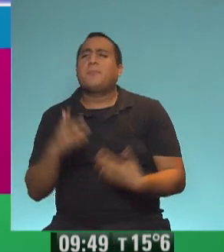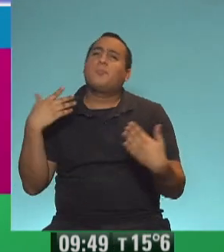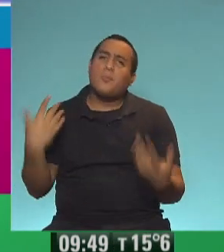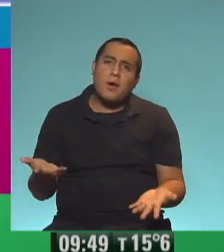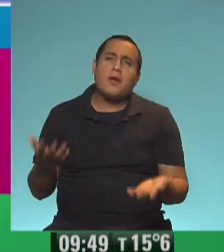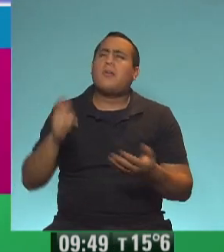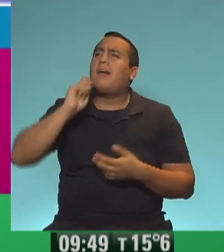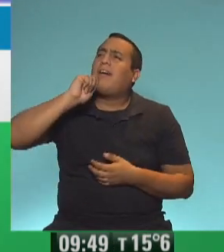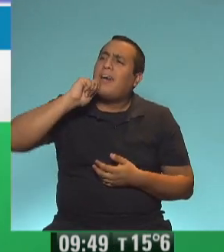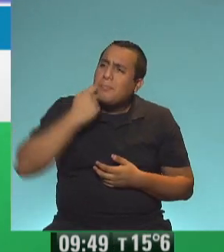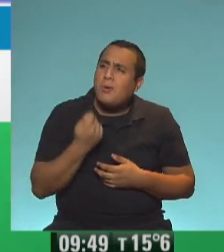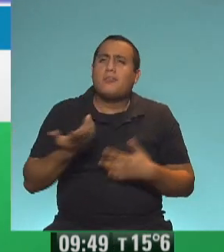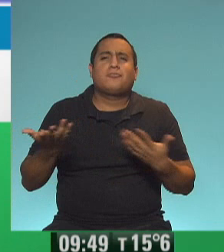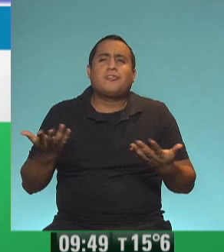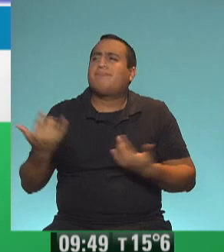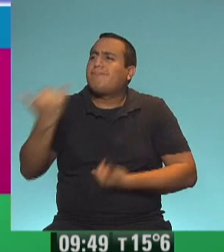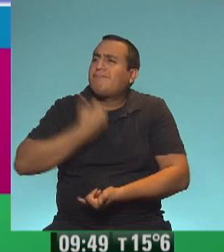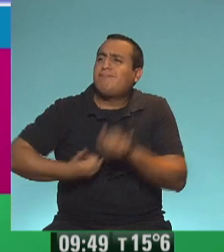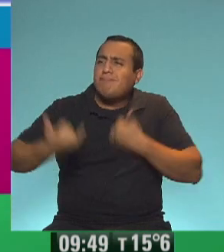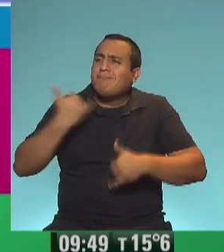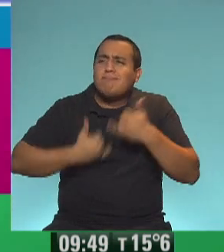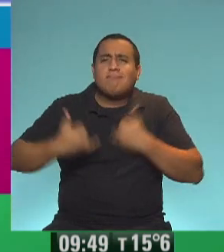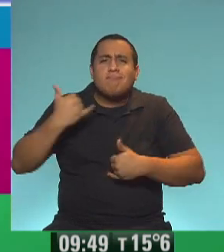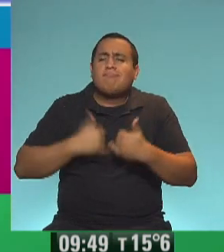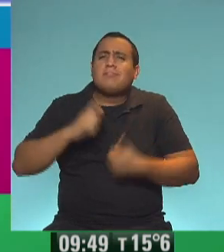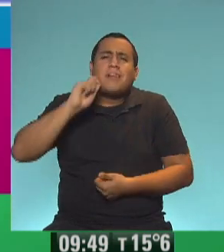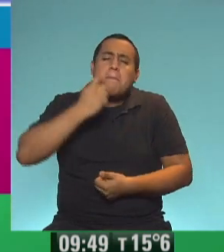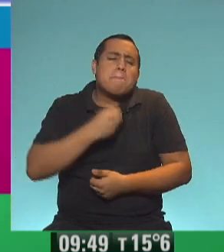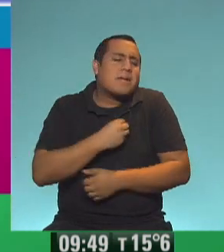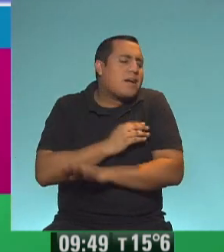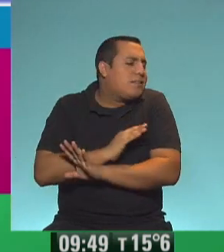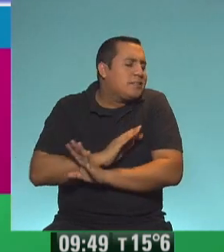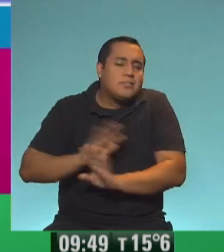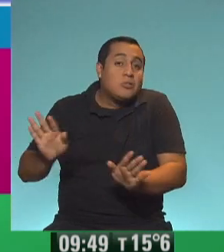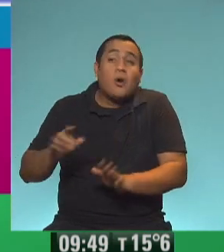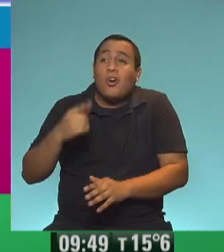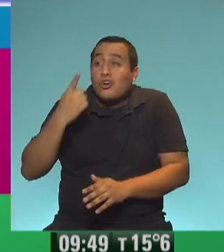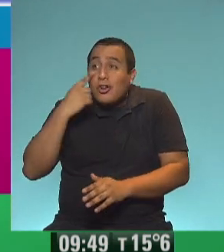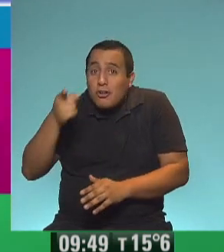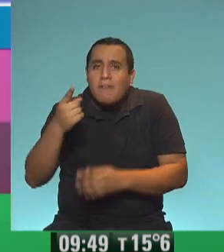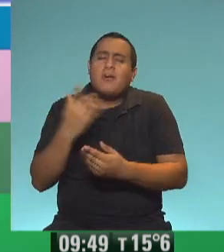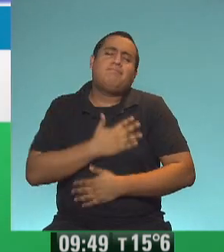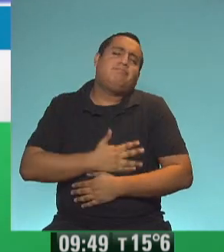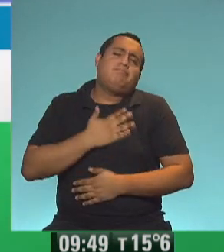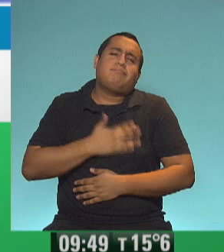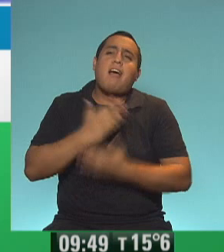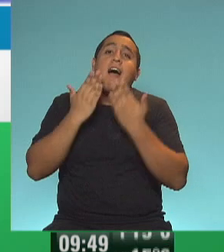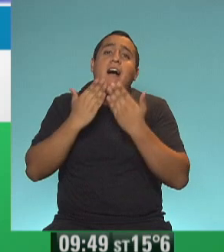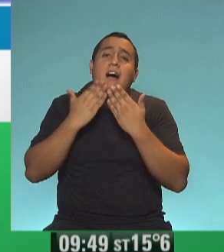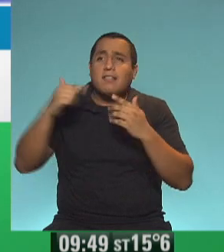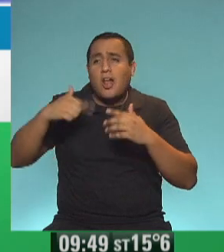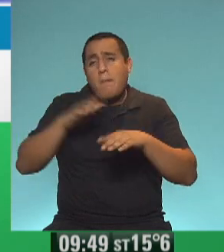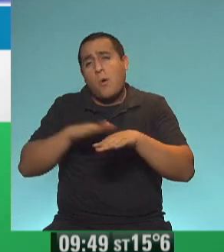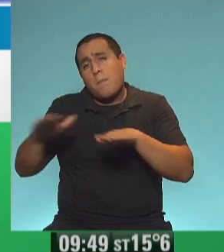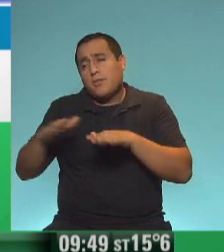Bueno, André, estuvo hermoso todo lo que nos contaste. Estamos encantados y encantadas de haberte conocido. Muchísimas gracias por este momento,